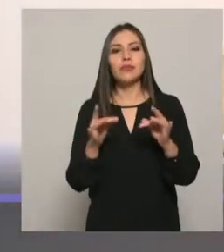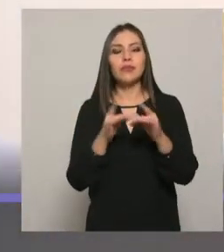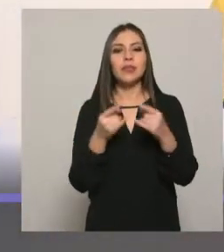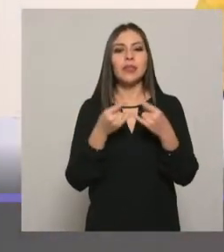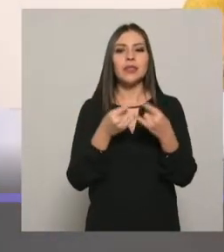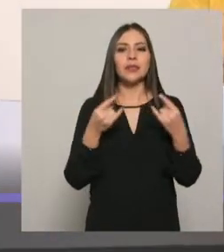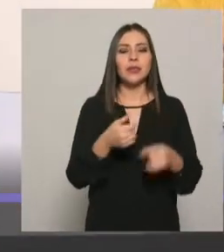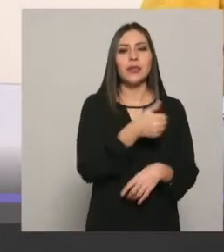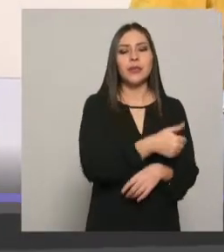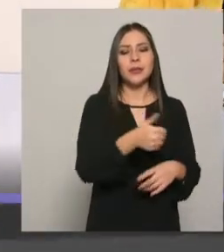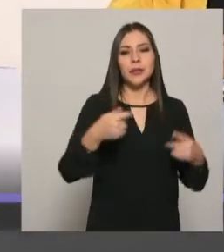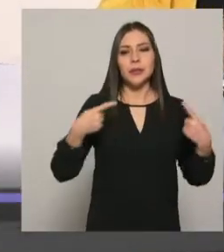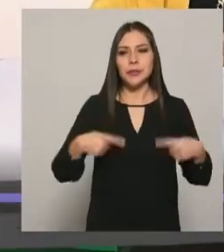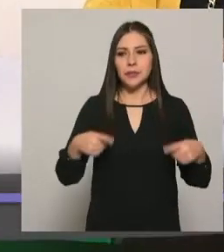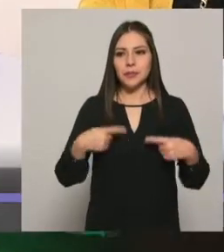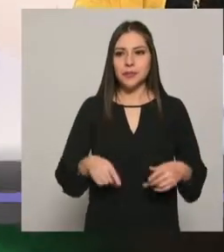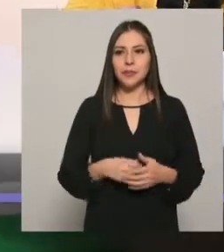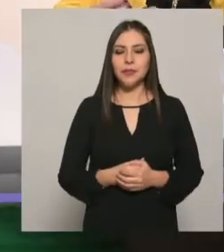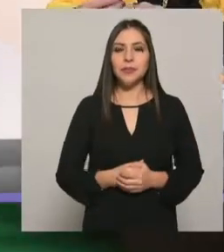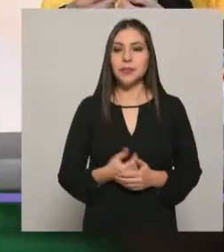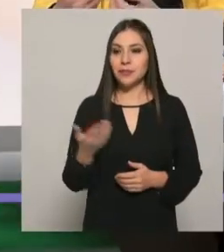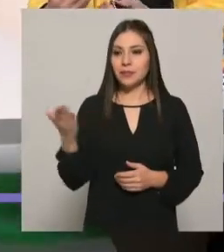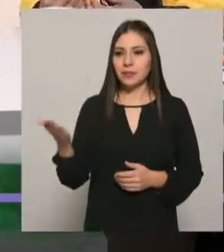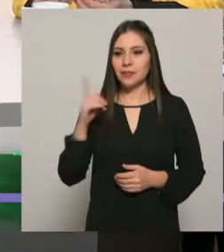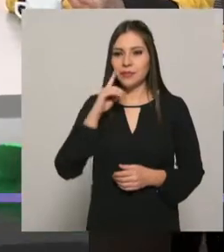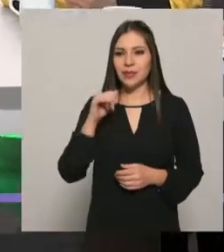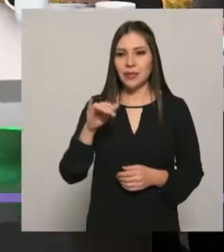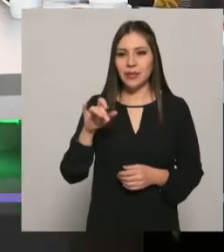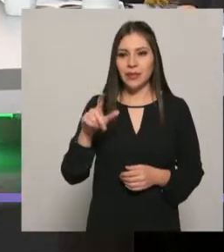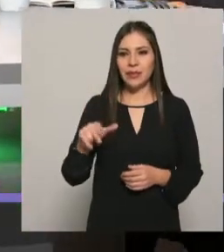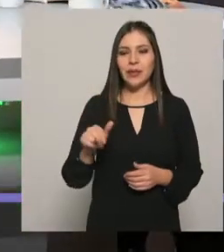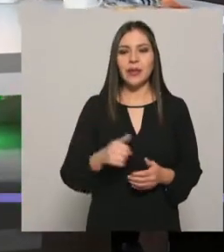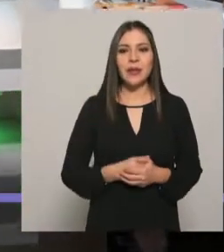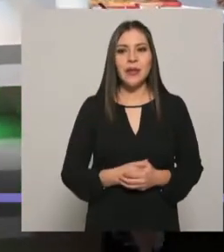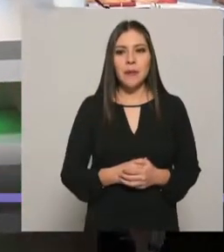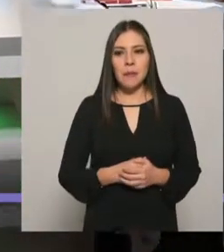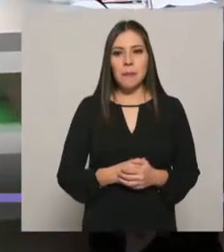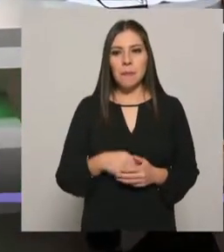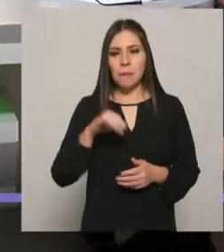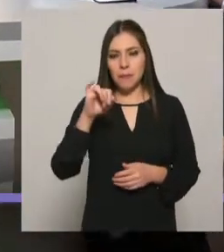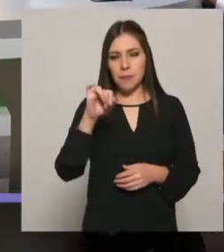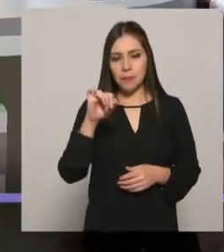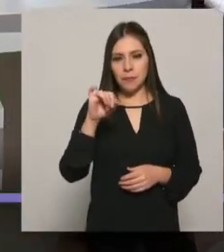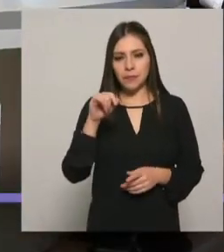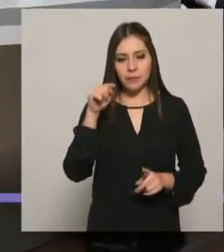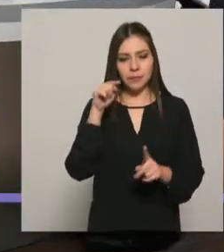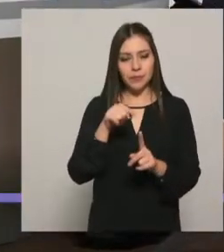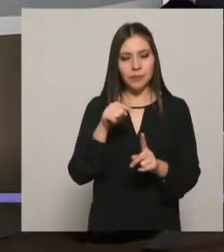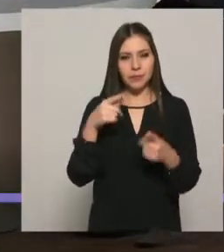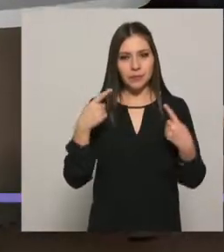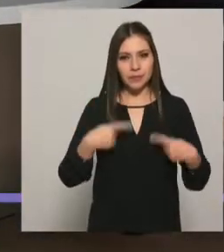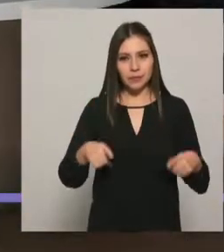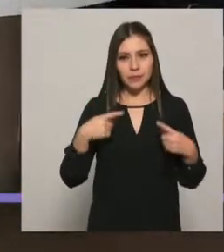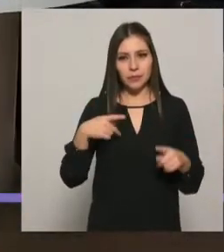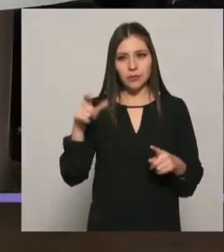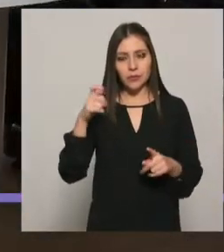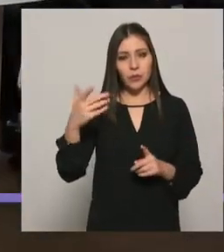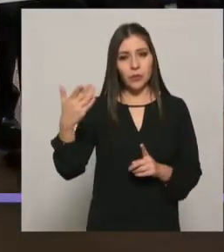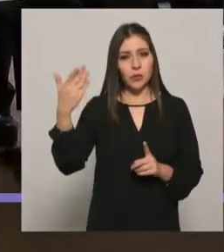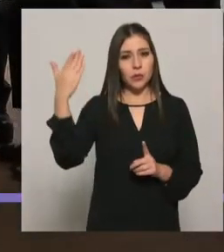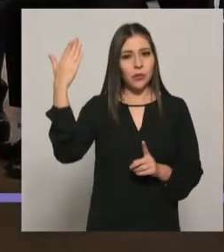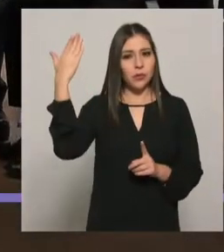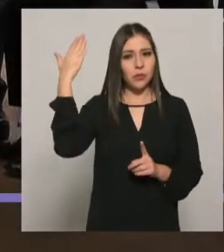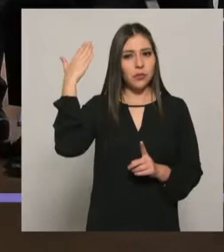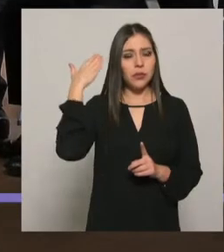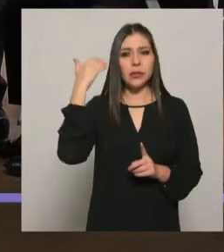Sí, el hombre desde la prehistoria ya le rinde homenaje